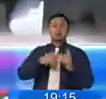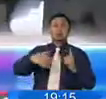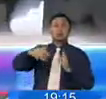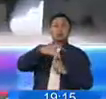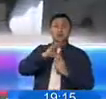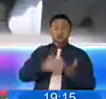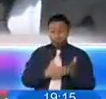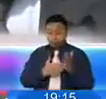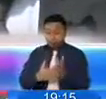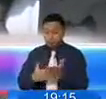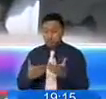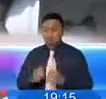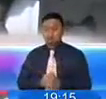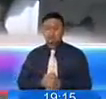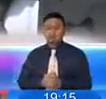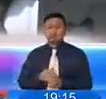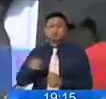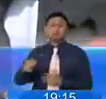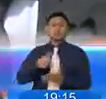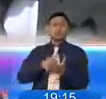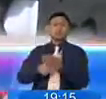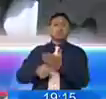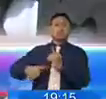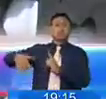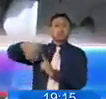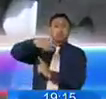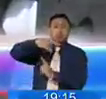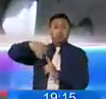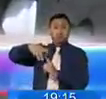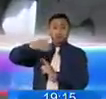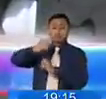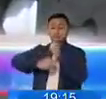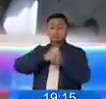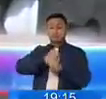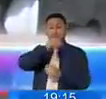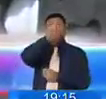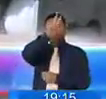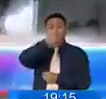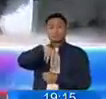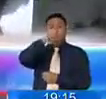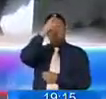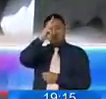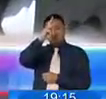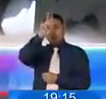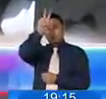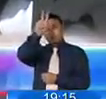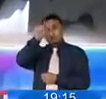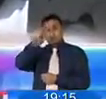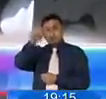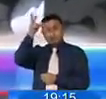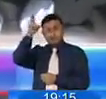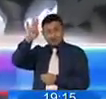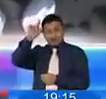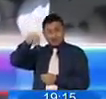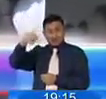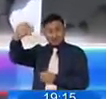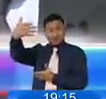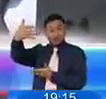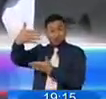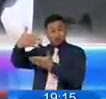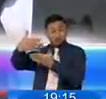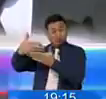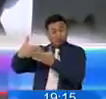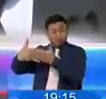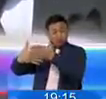Ambiente. Informe elaborado por el Ministerio del Ambiente entre los años 2016 y 2017. Ese informe está hablando de una larga